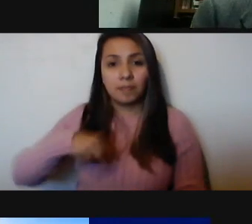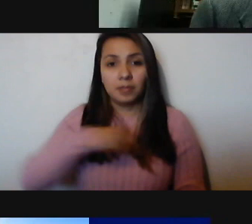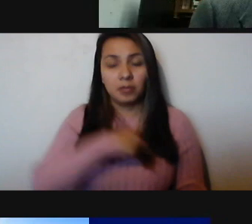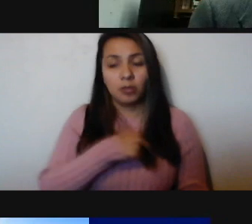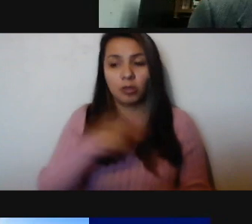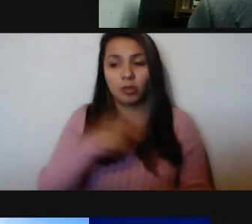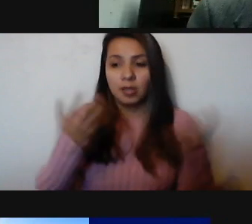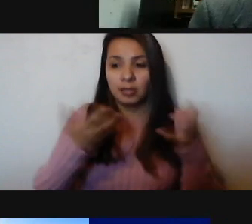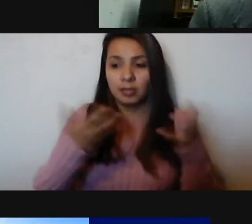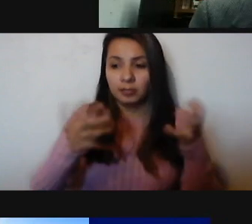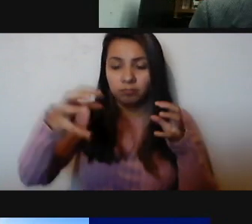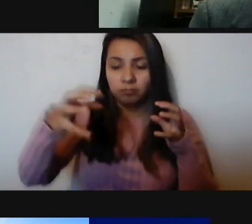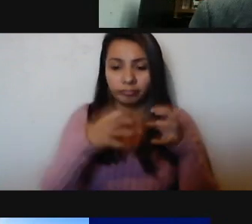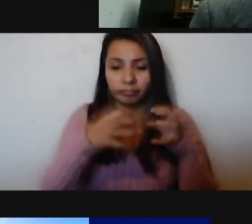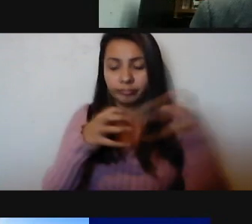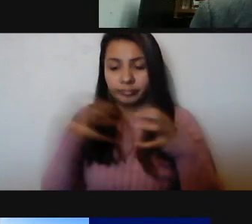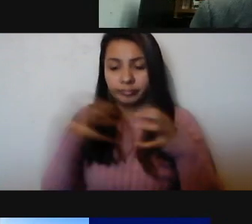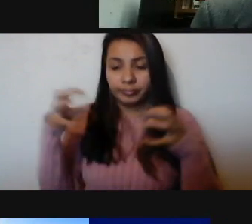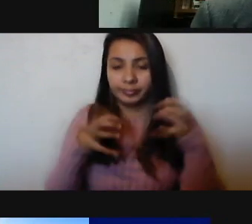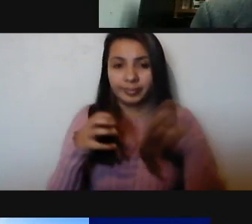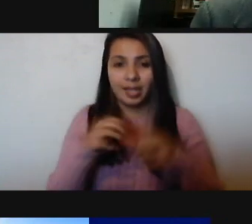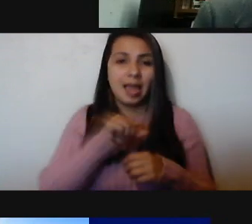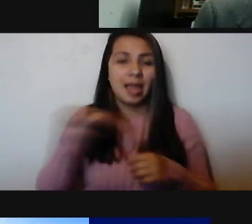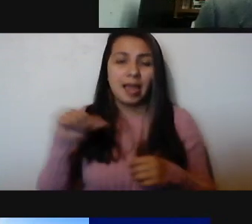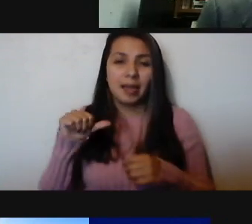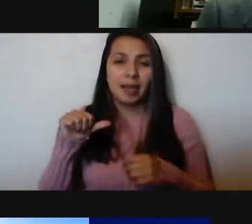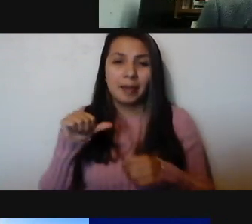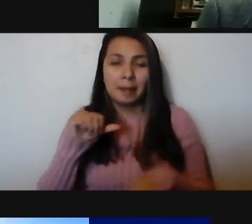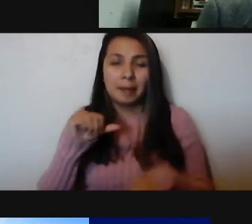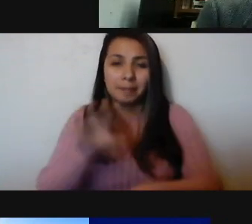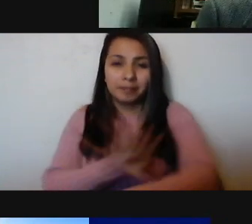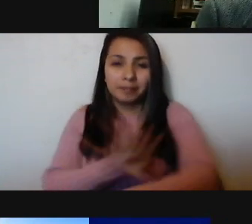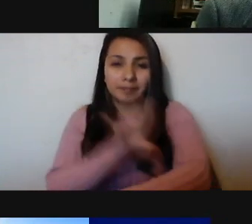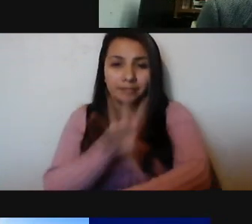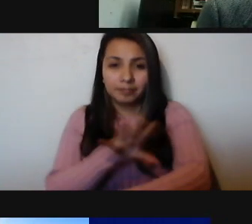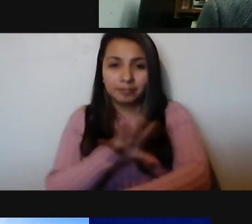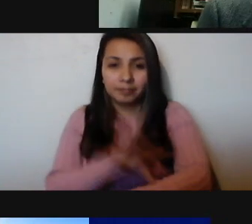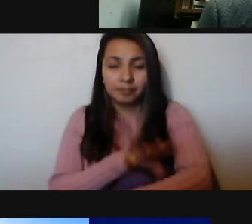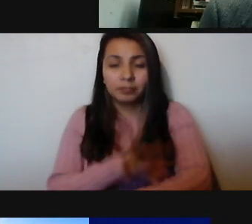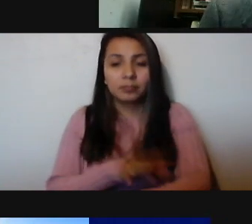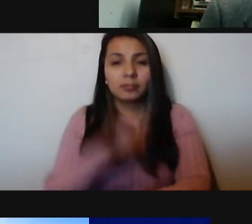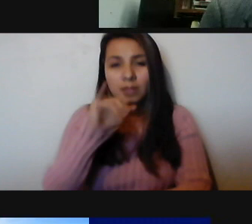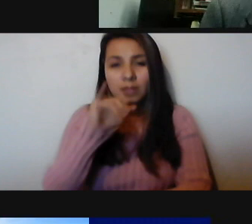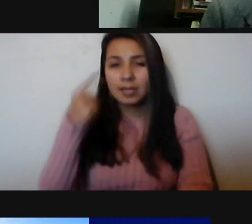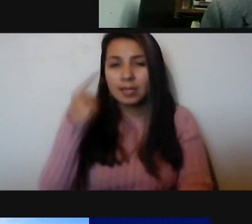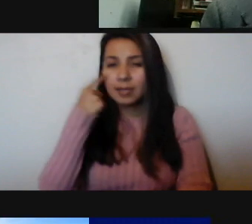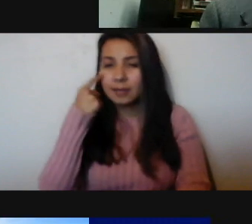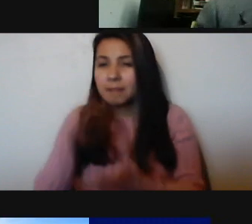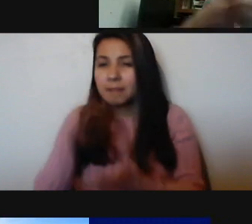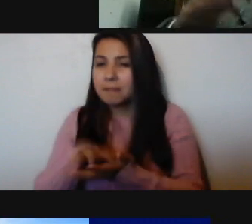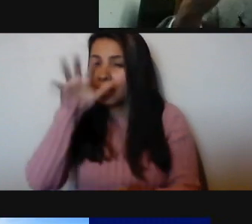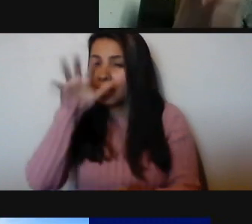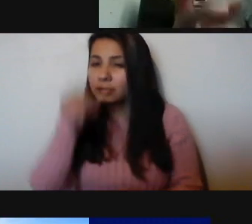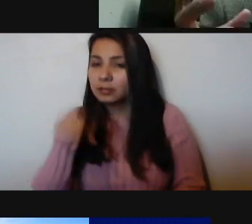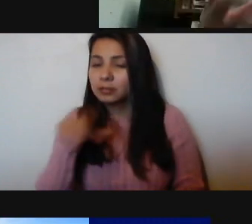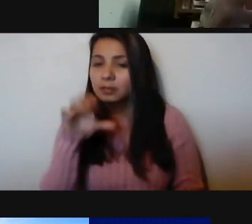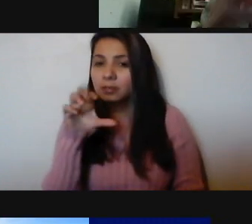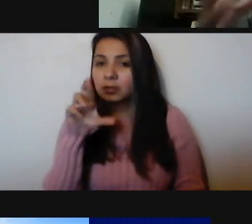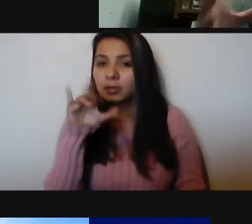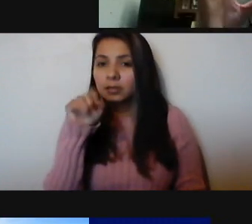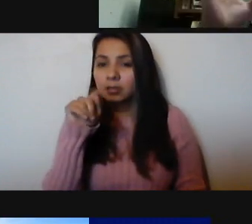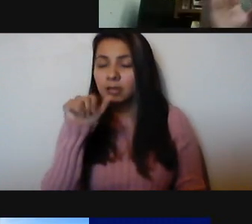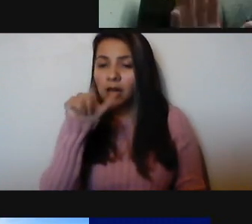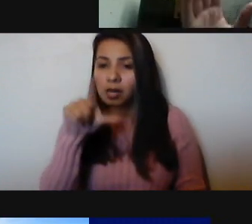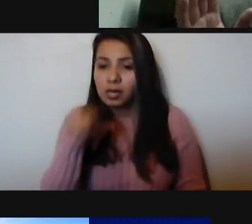en nuestros experimentos, por ejemplo, cuando estamos haciendo los ensamblamientos en campos magnéticos, es que sí